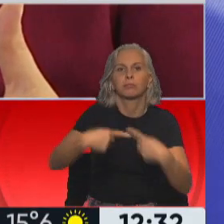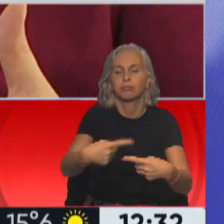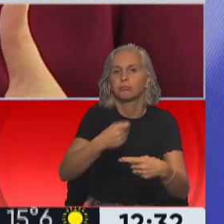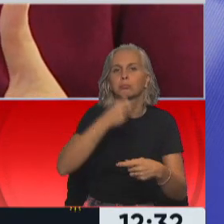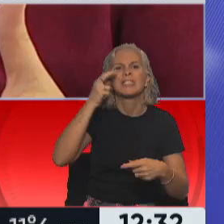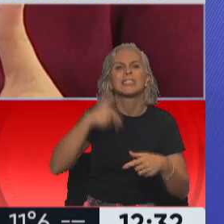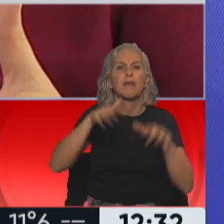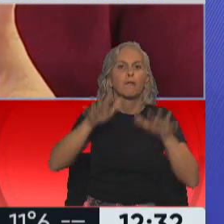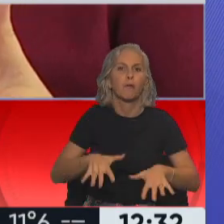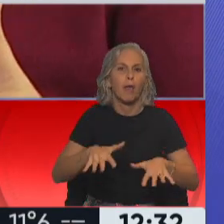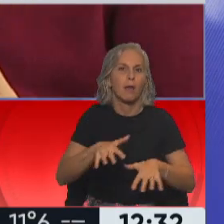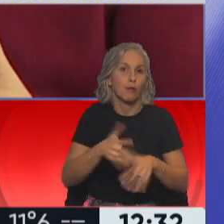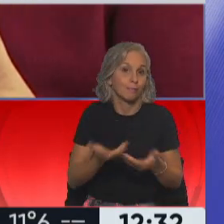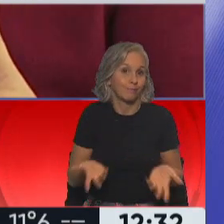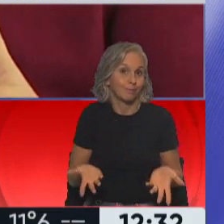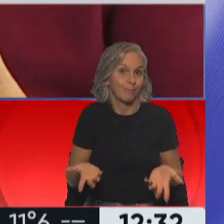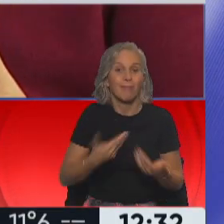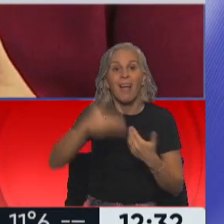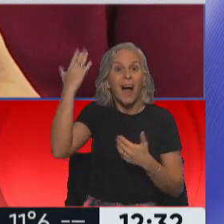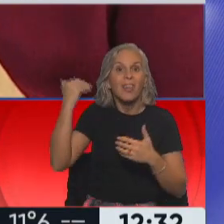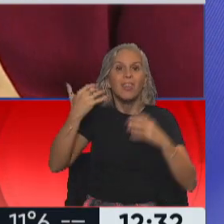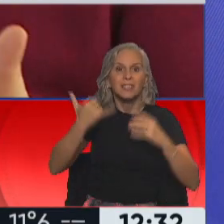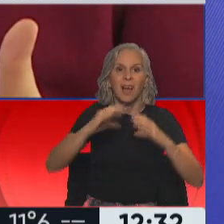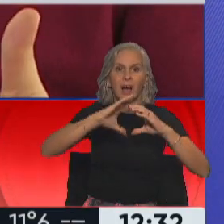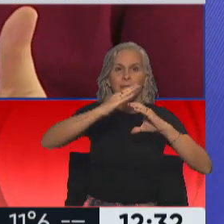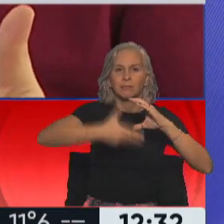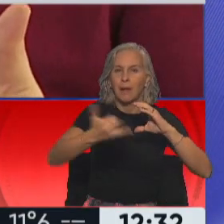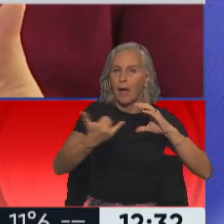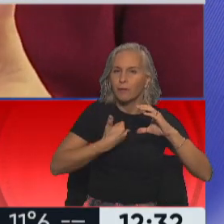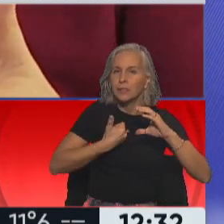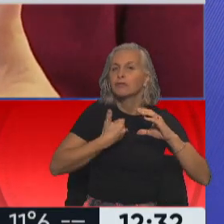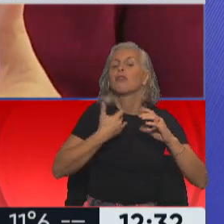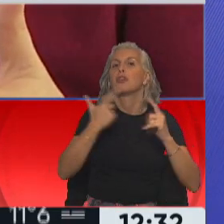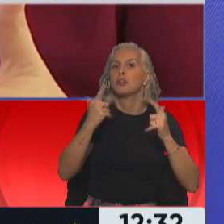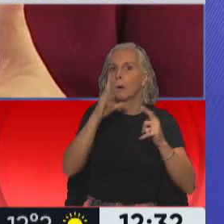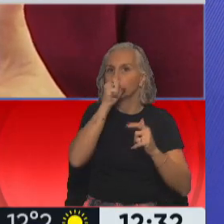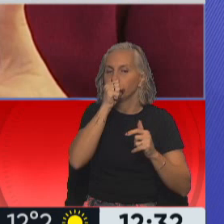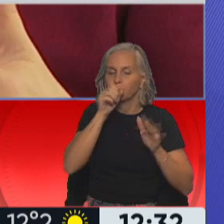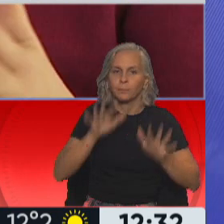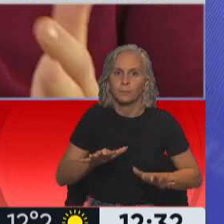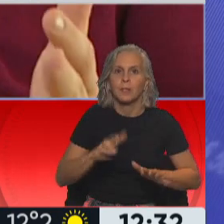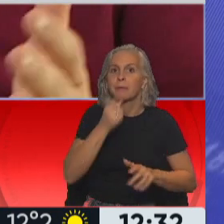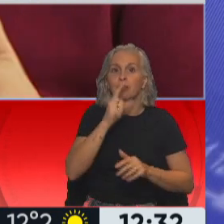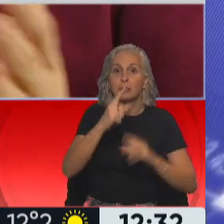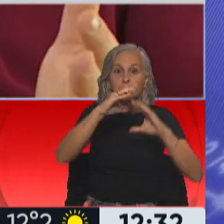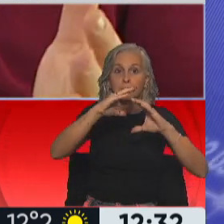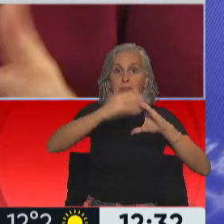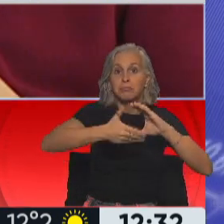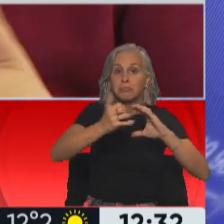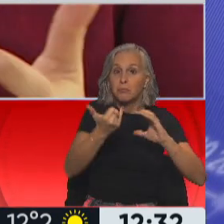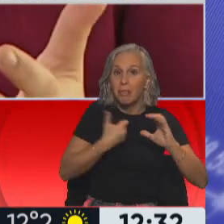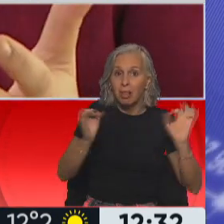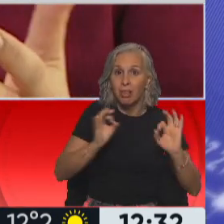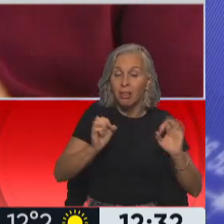no hubiese terminado en una acción así. No sé si fui claro, pero hay que ver, son muchas las vertientes.